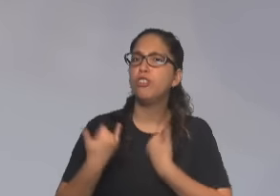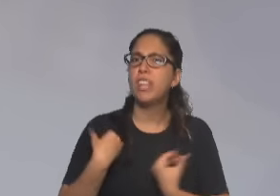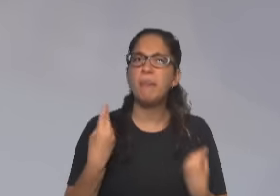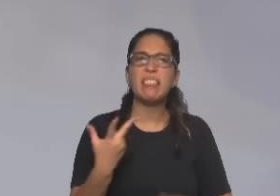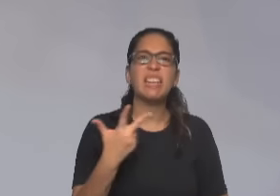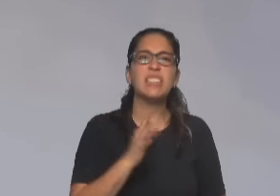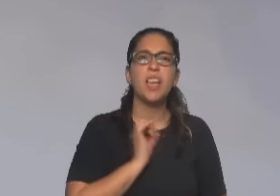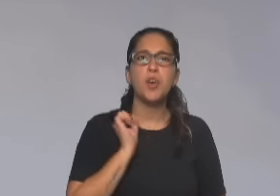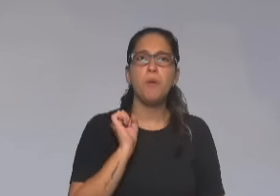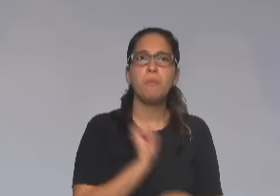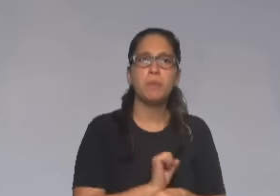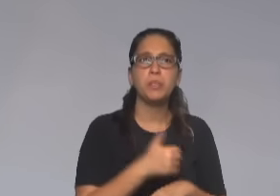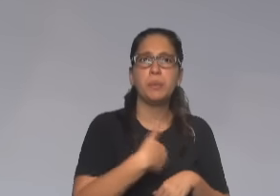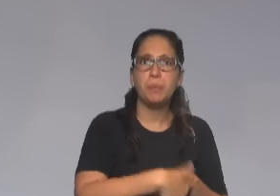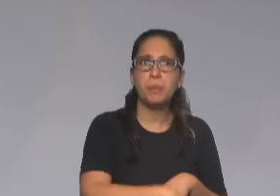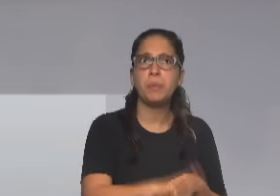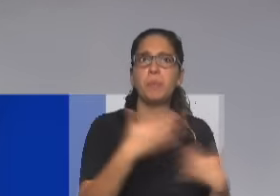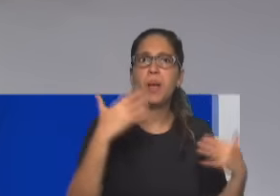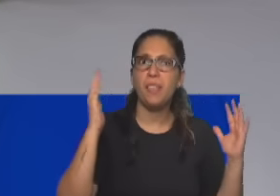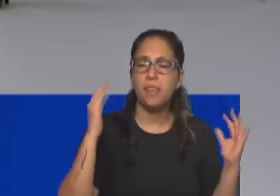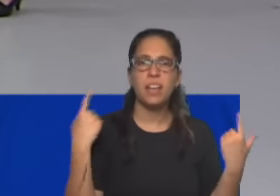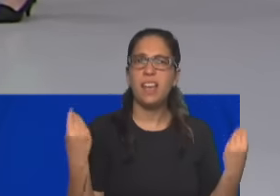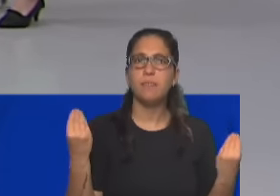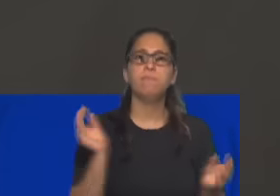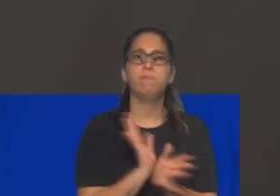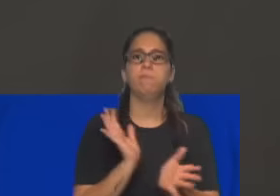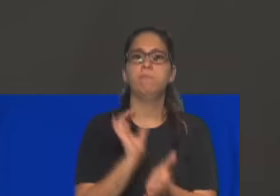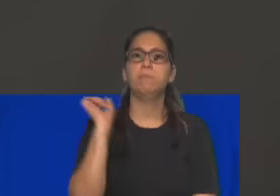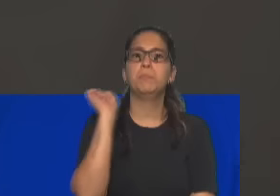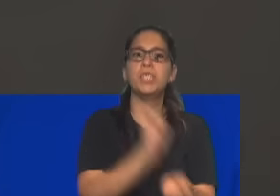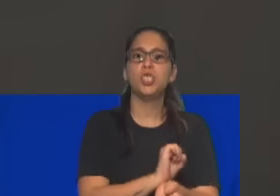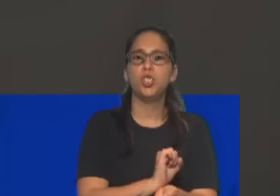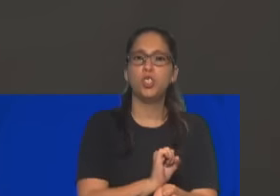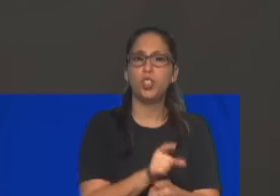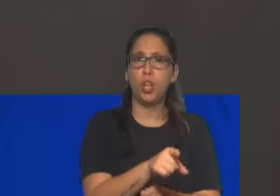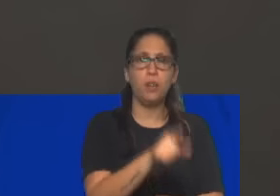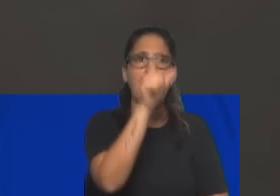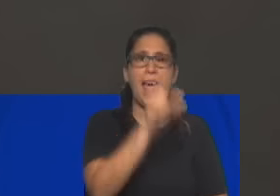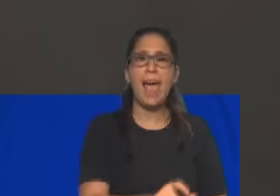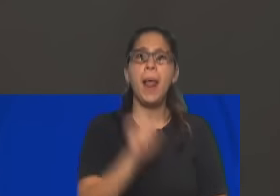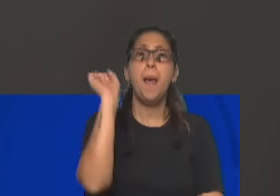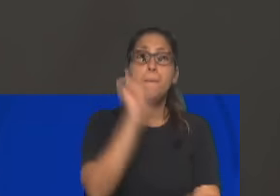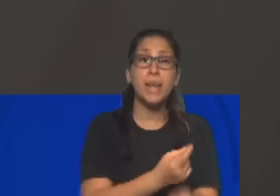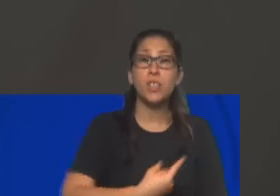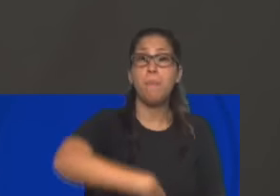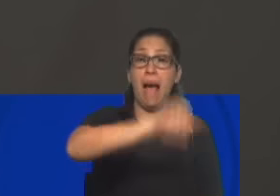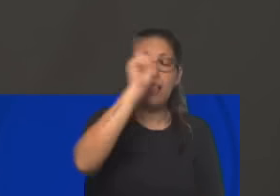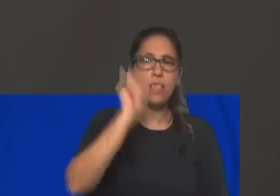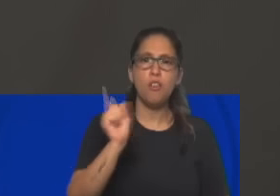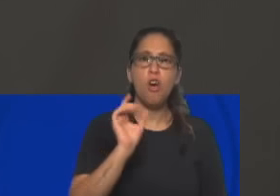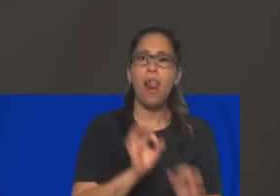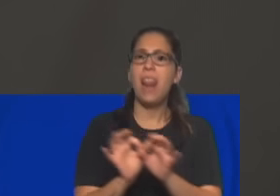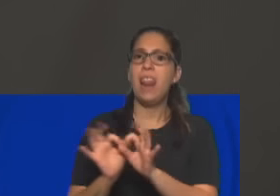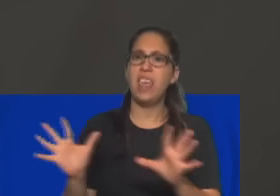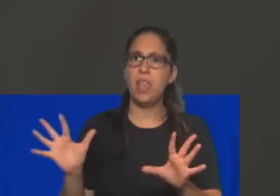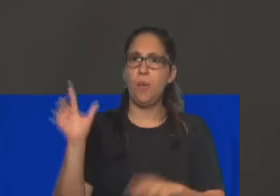años de prisión en suspenso Qué significa que la prisión es condicional Es decir él queda libre no va preso él ya